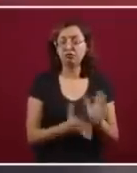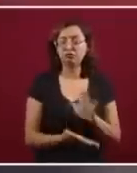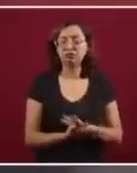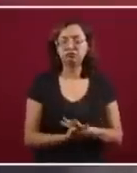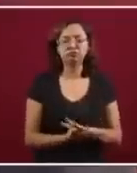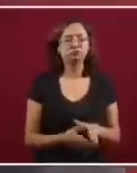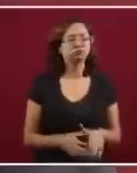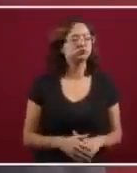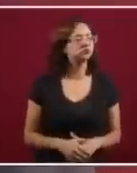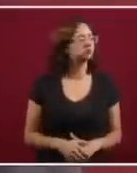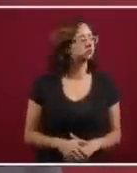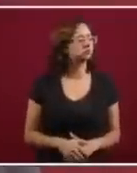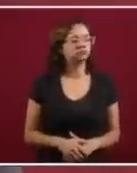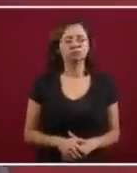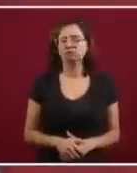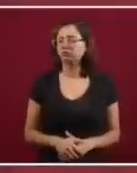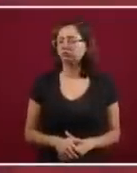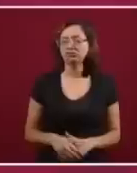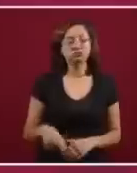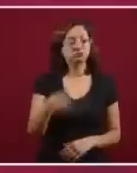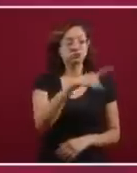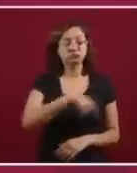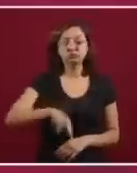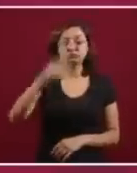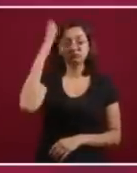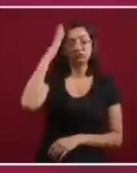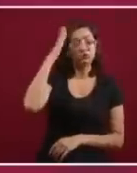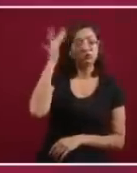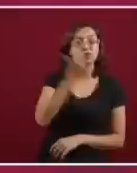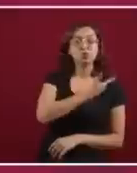a líderes anti democráticos